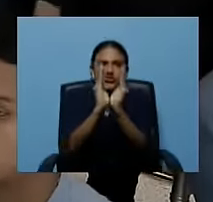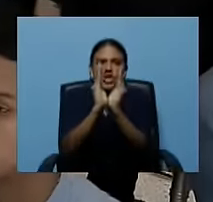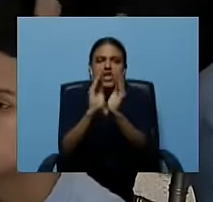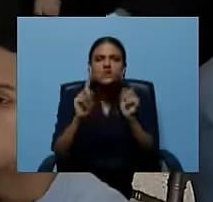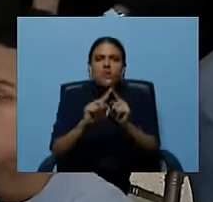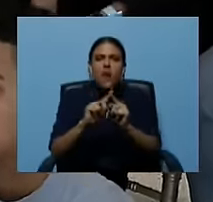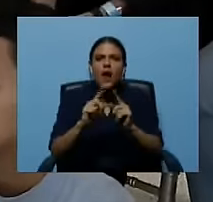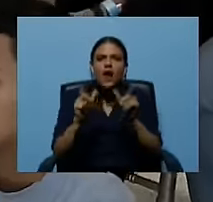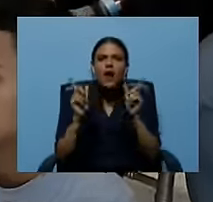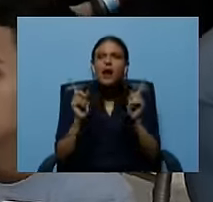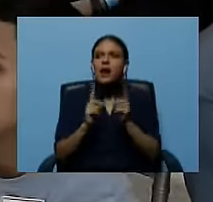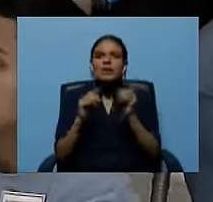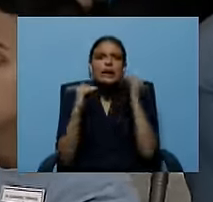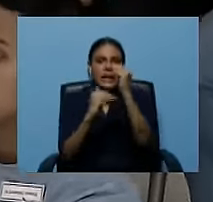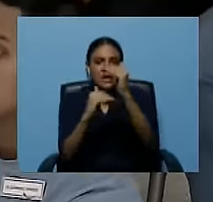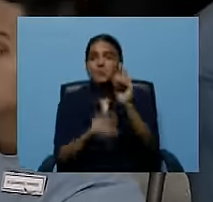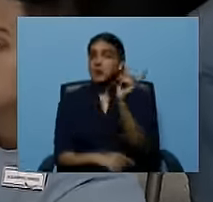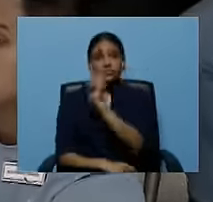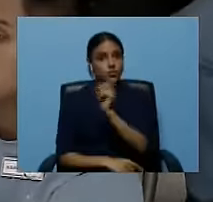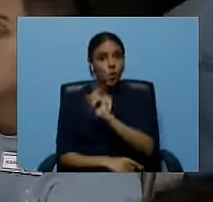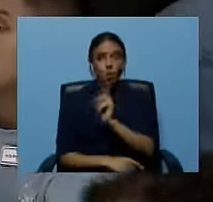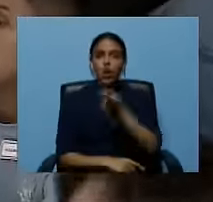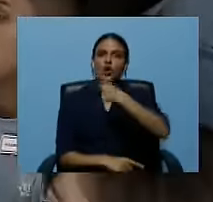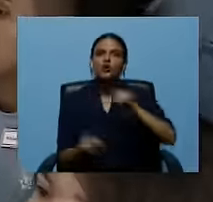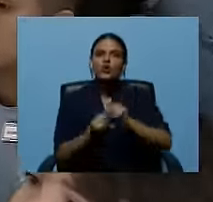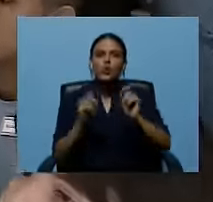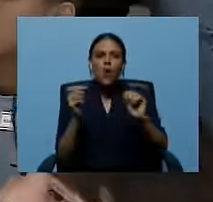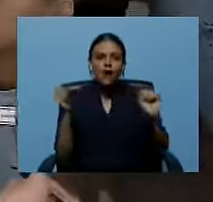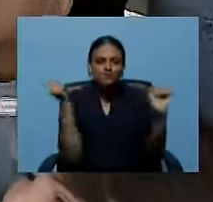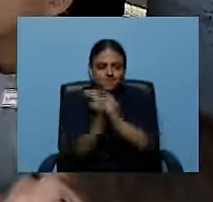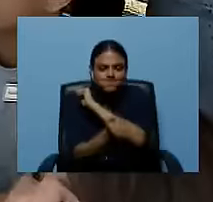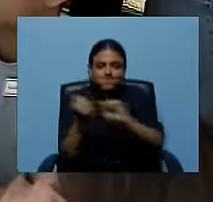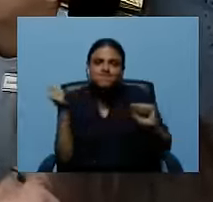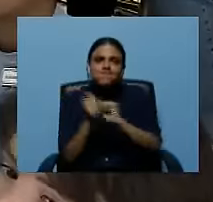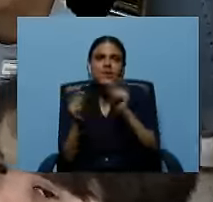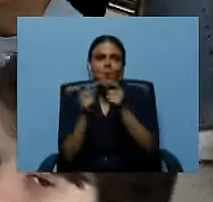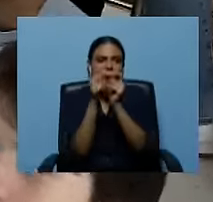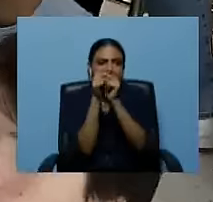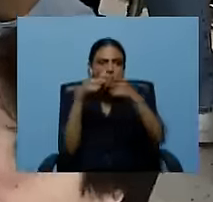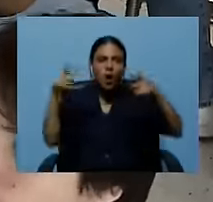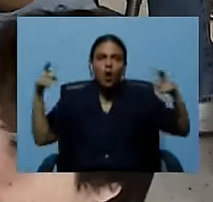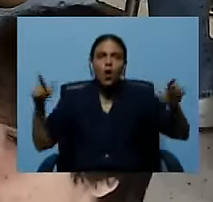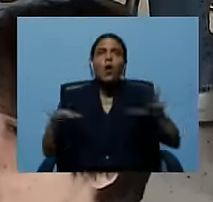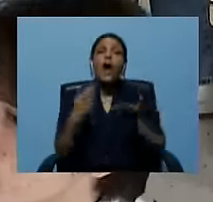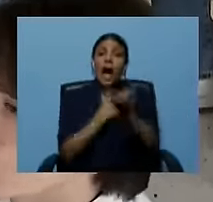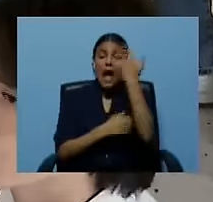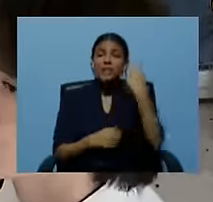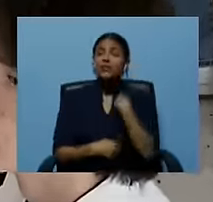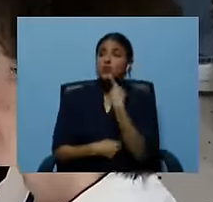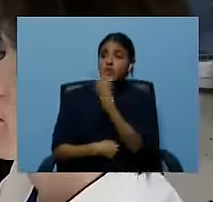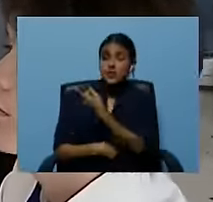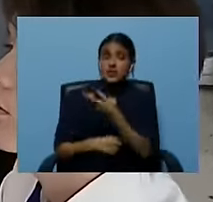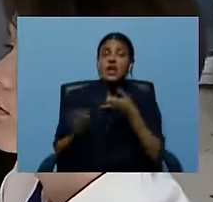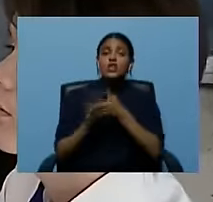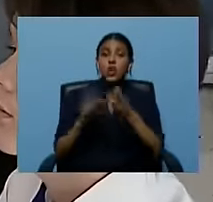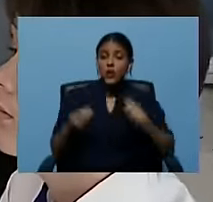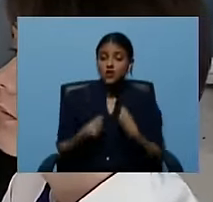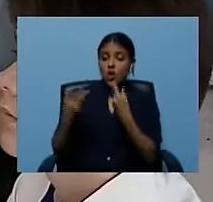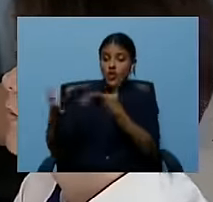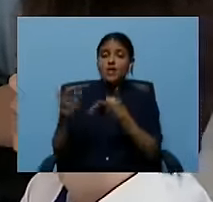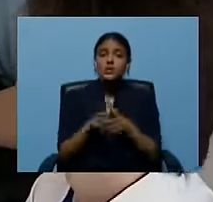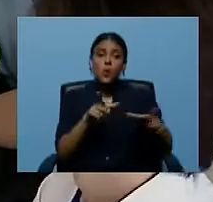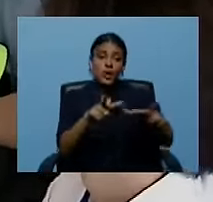Porque yo lo decía arriba, en la parte de arriba, cuando hice el pase a la inauguración, a la entrega del laboratorio